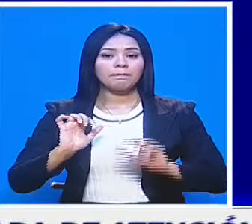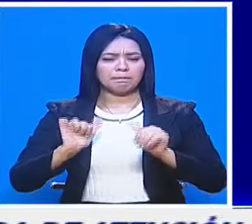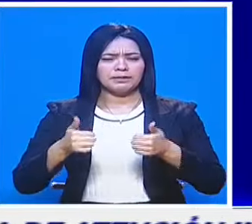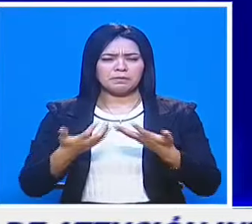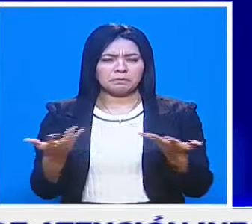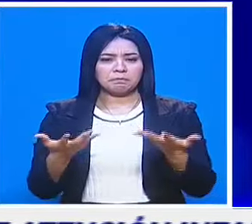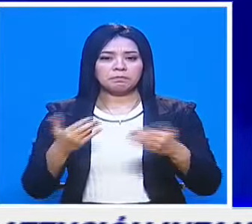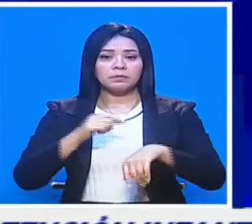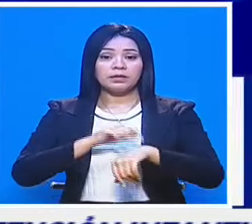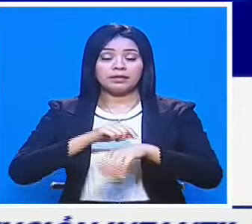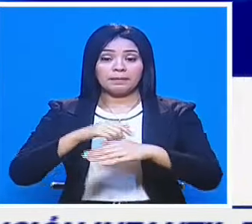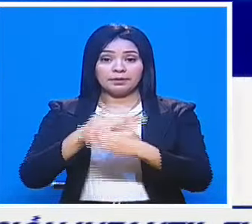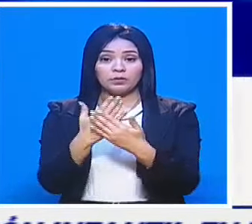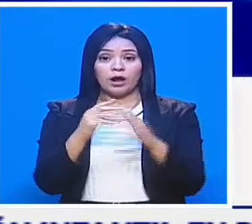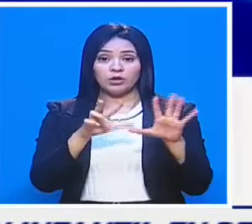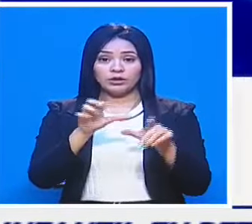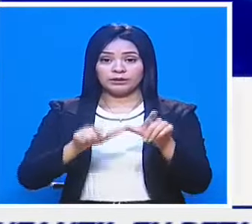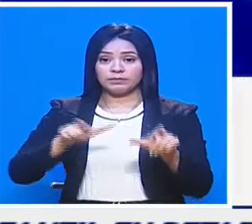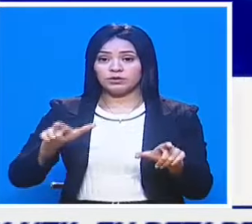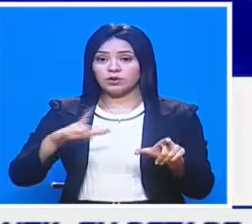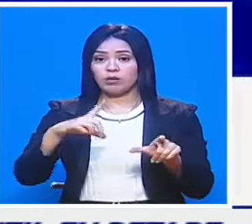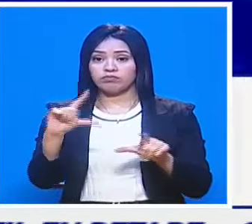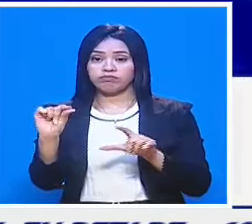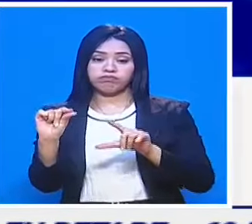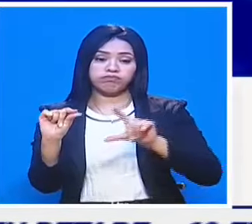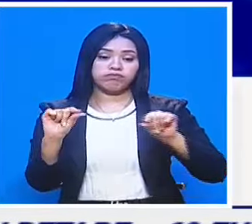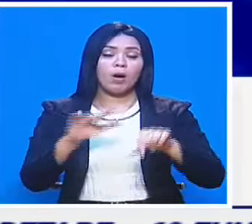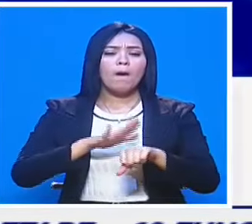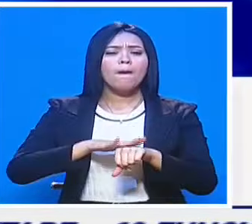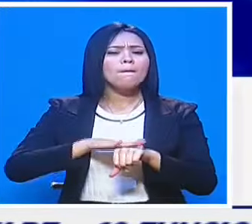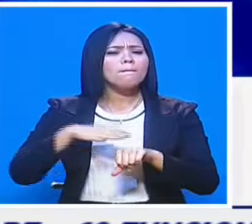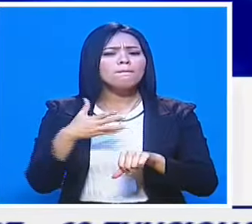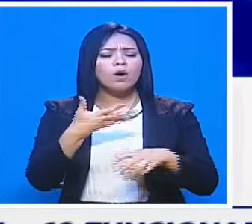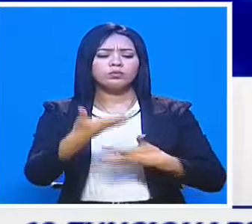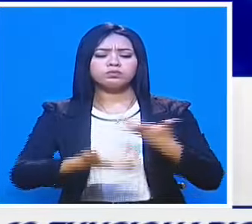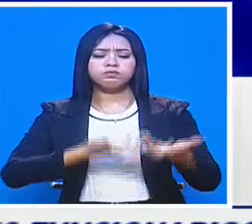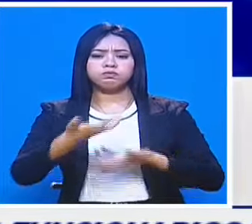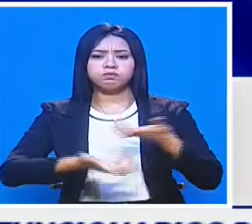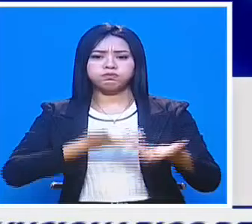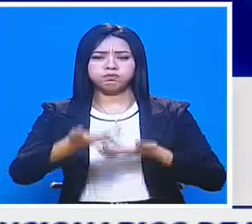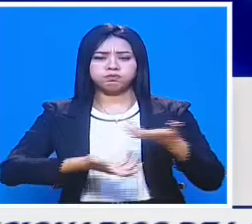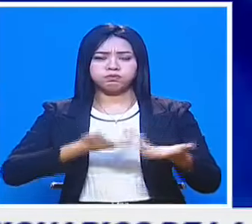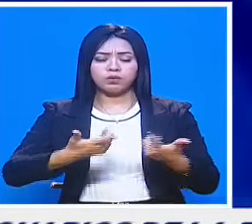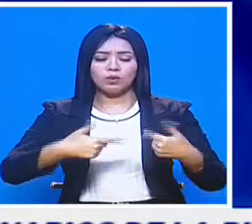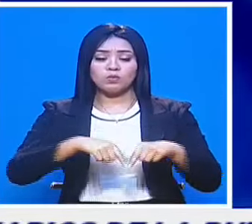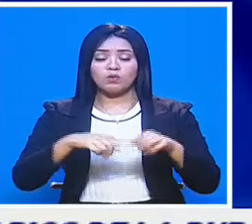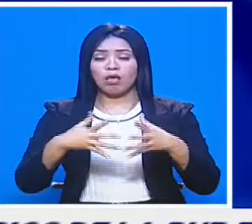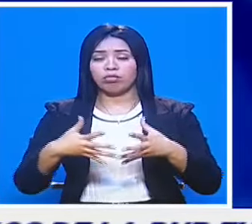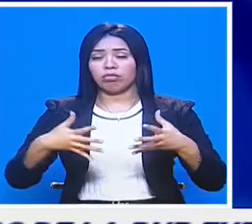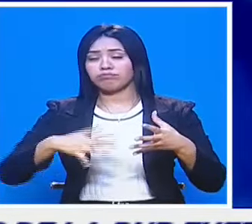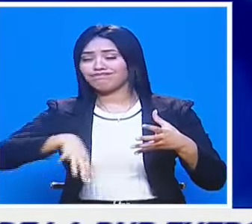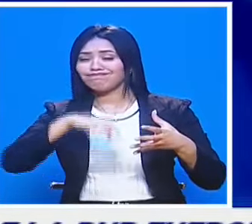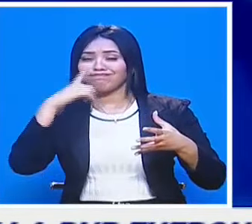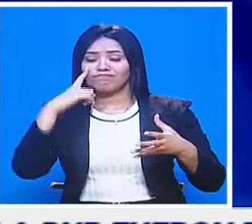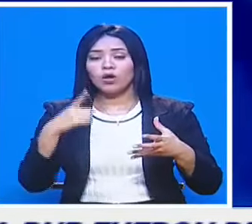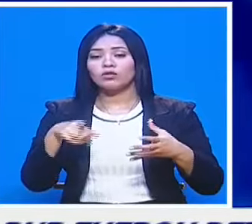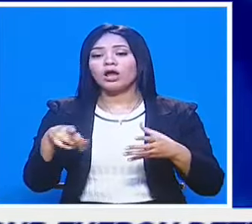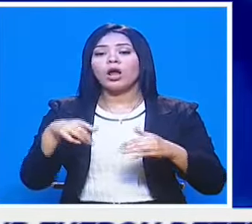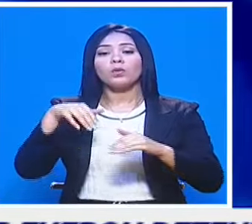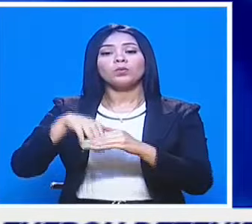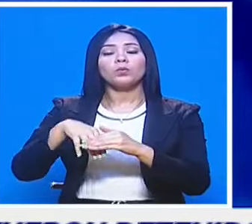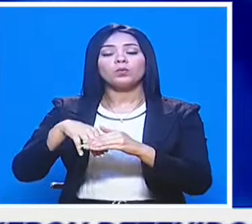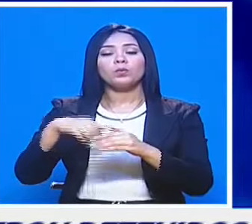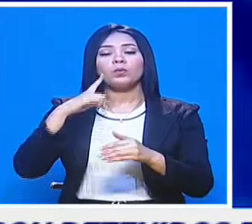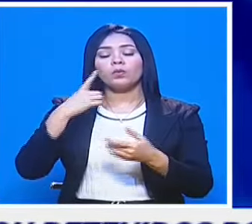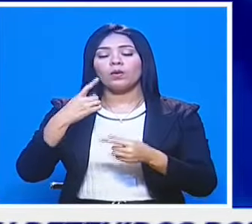Esta madrugada, más de 80 personas fueron evacuadas tras registrarse un incendio de gran magnitud en un depósito de